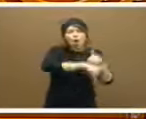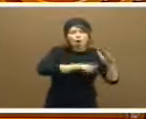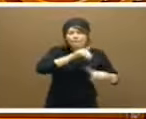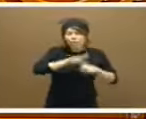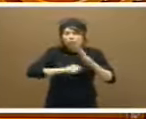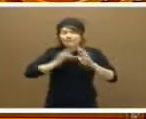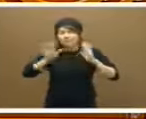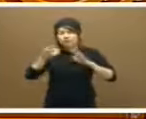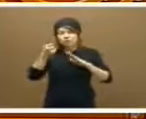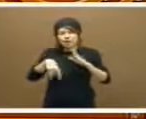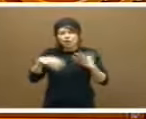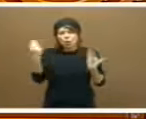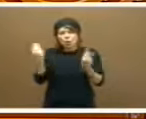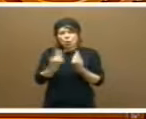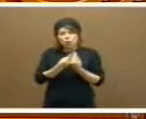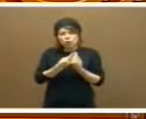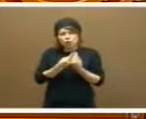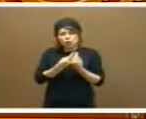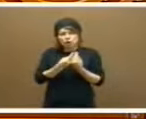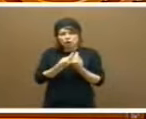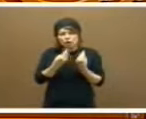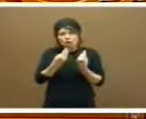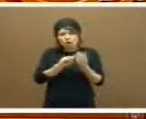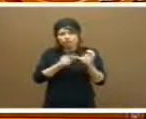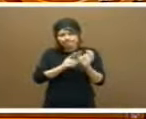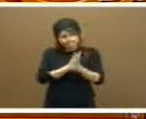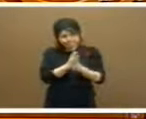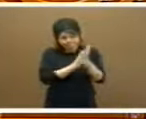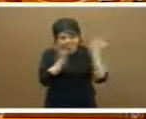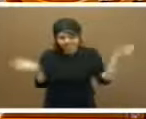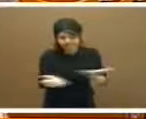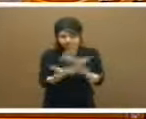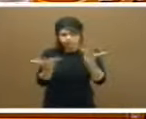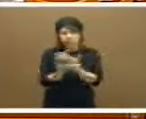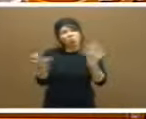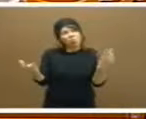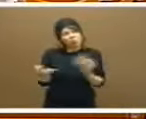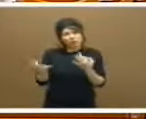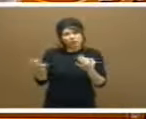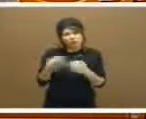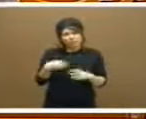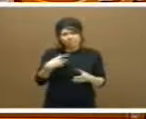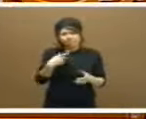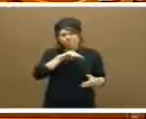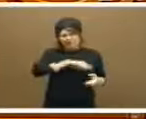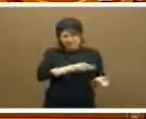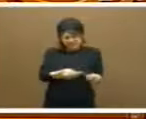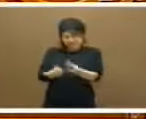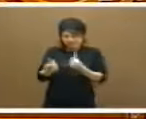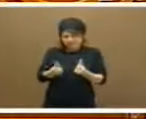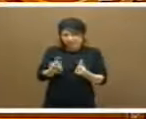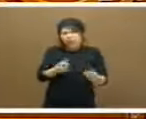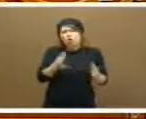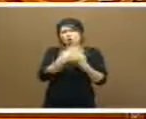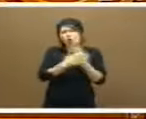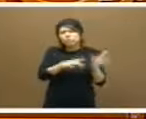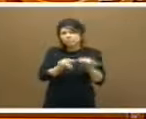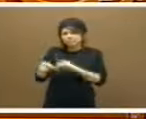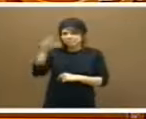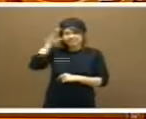pero también la Junta debe de incentivar su funcionamiento. Da la sensación de que el Gobierno regional no quiere